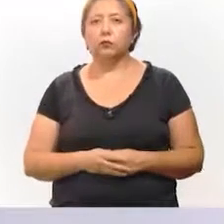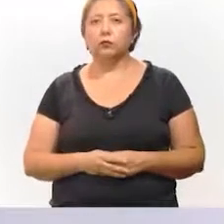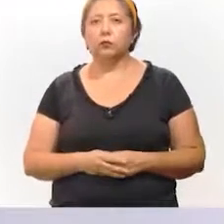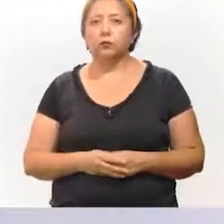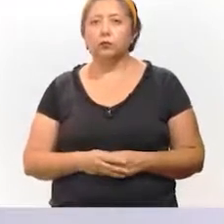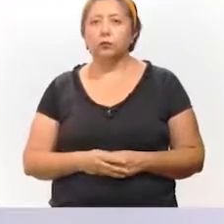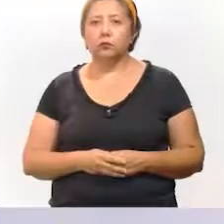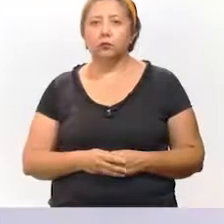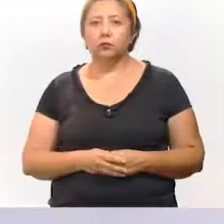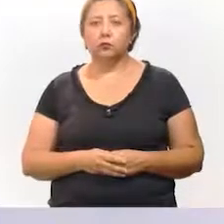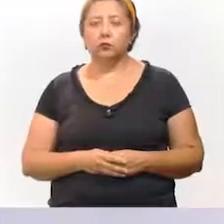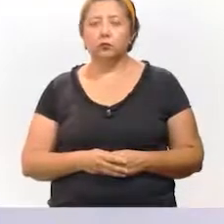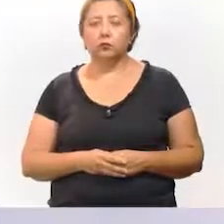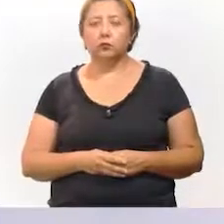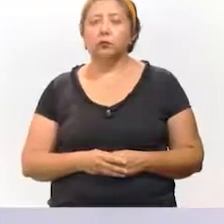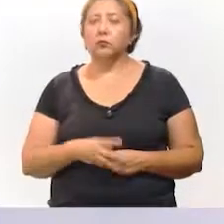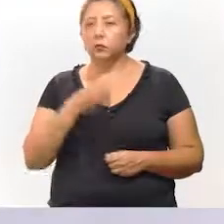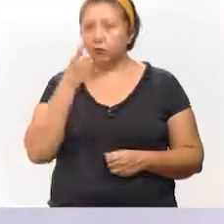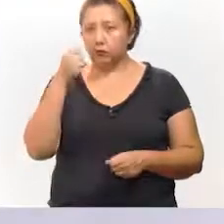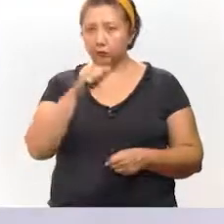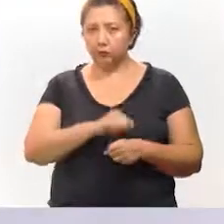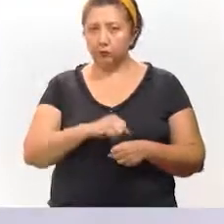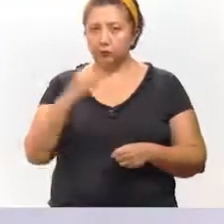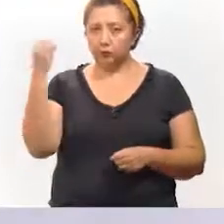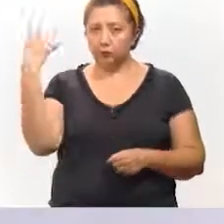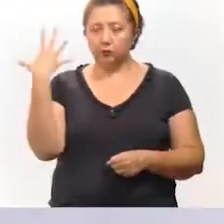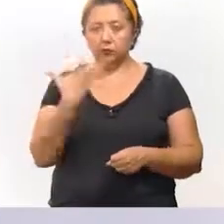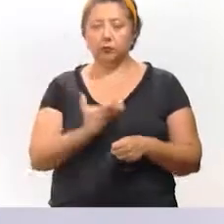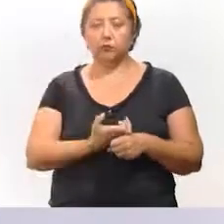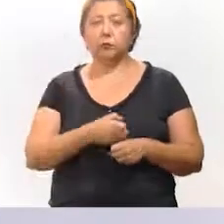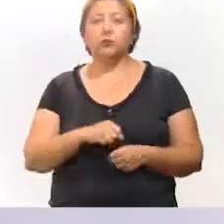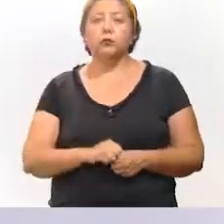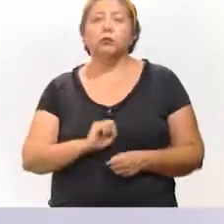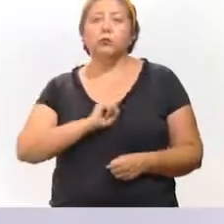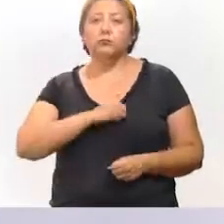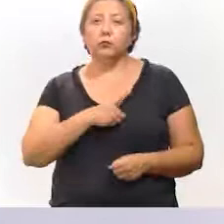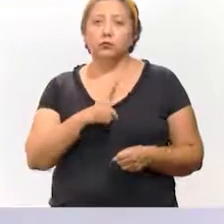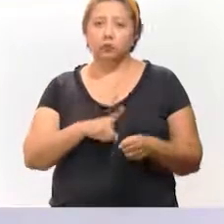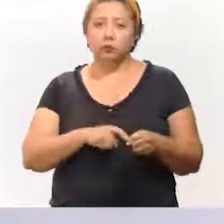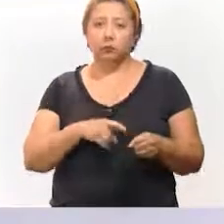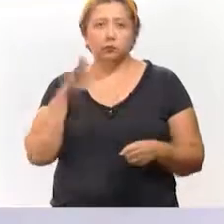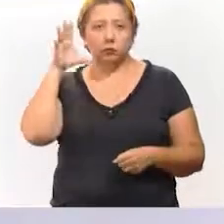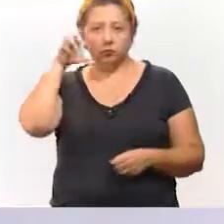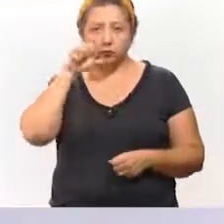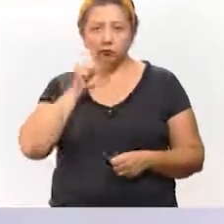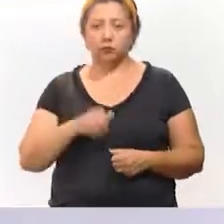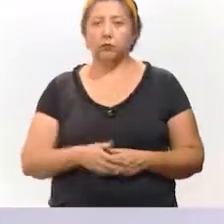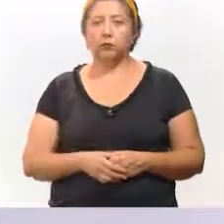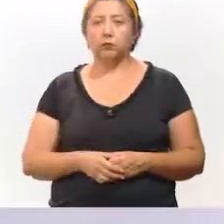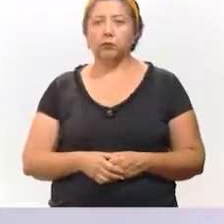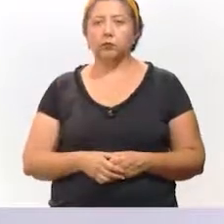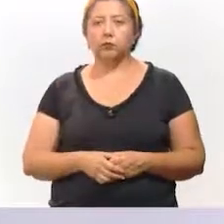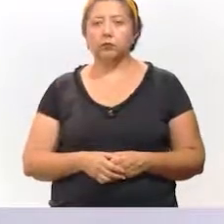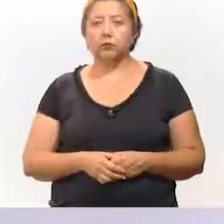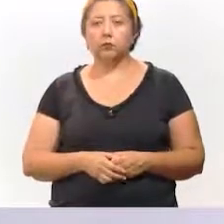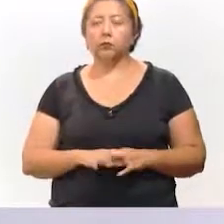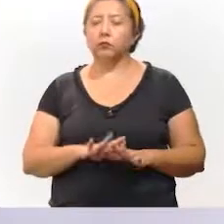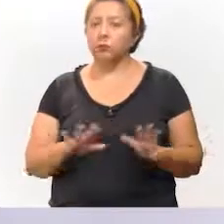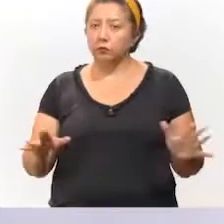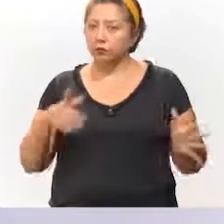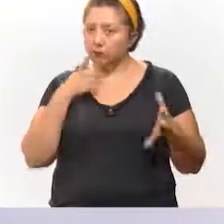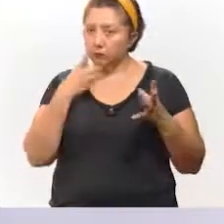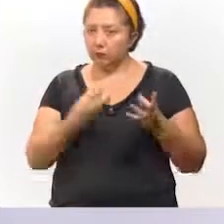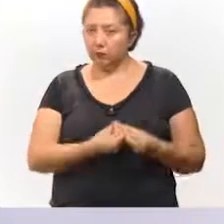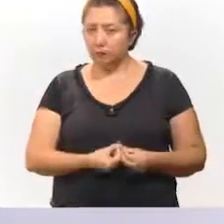años. Los indicadores semanales de nuestro semáforo estatal de salud marcan color naranja. Como